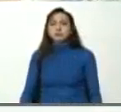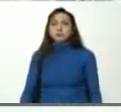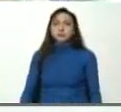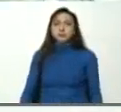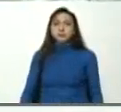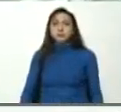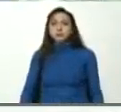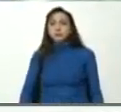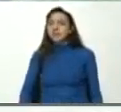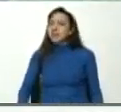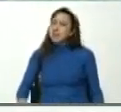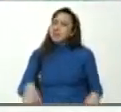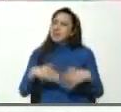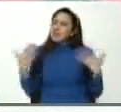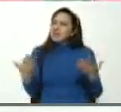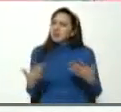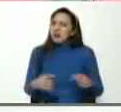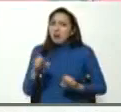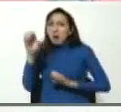evaluando